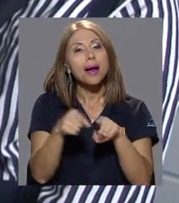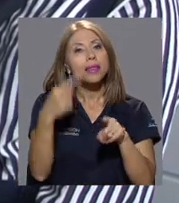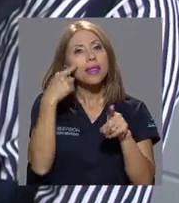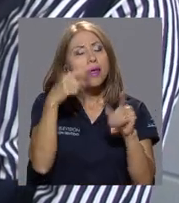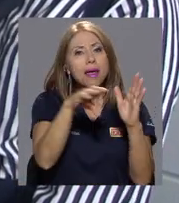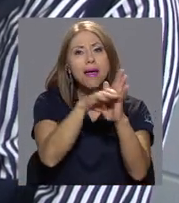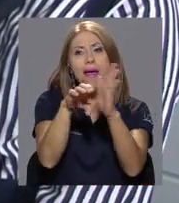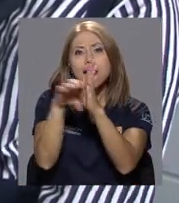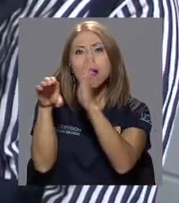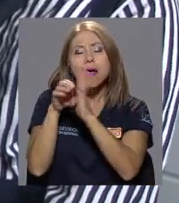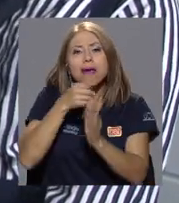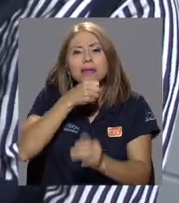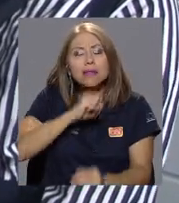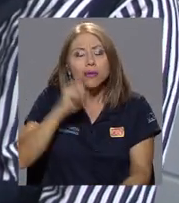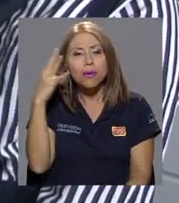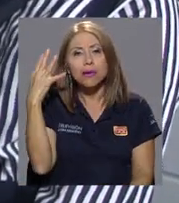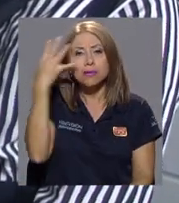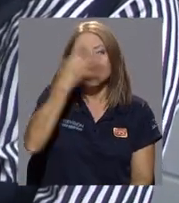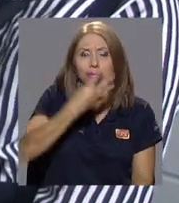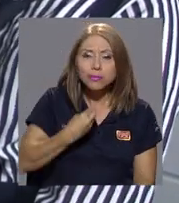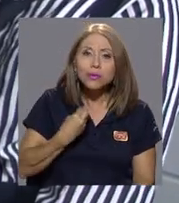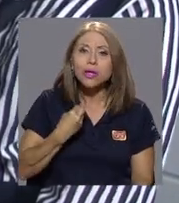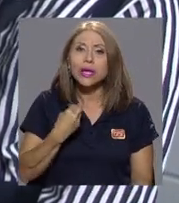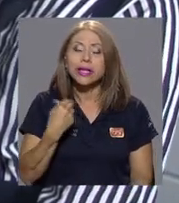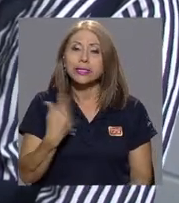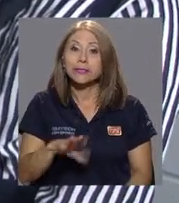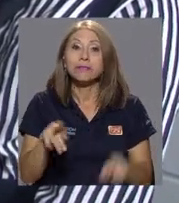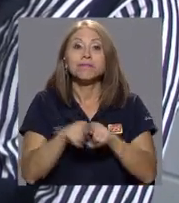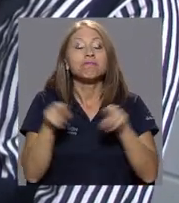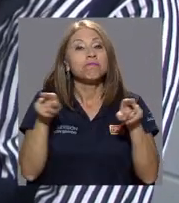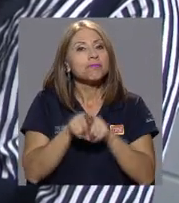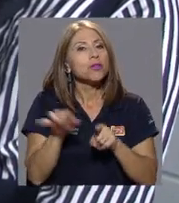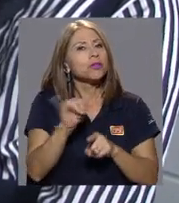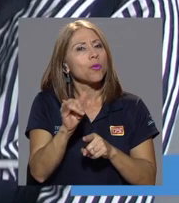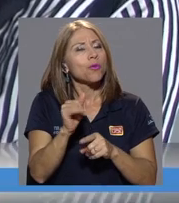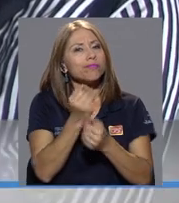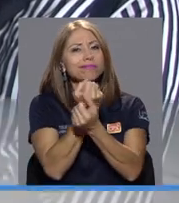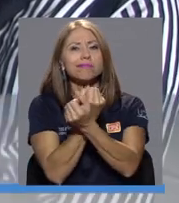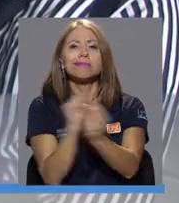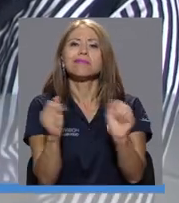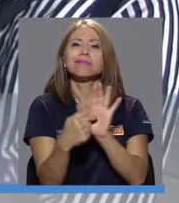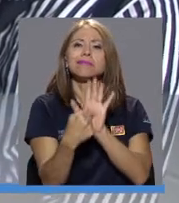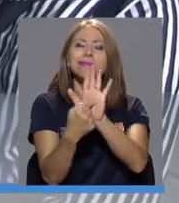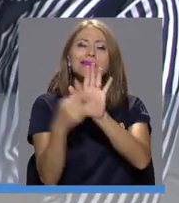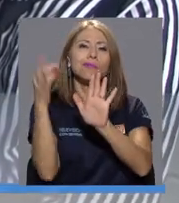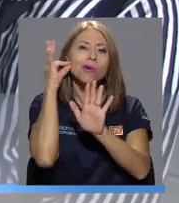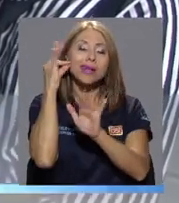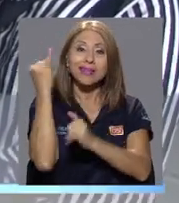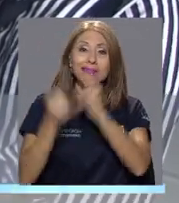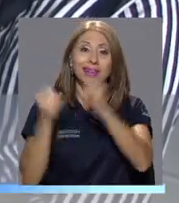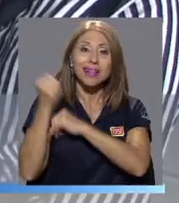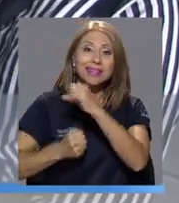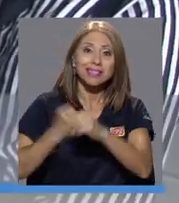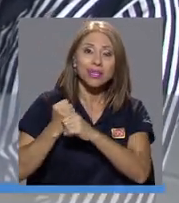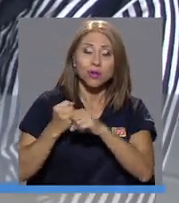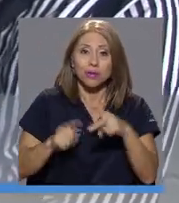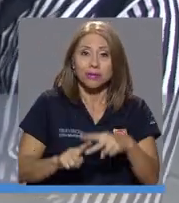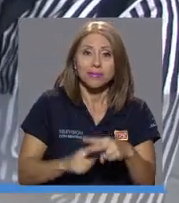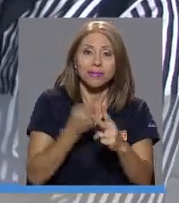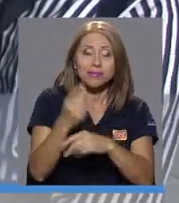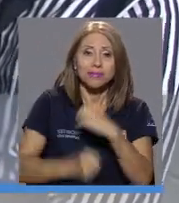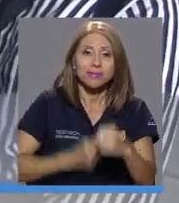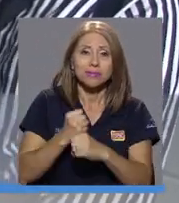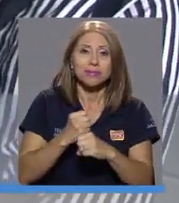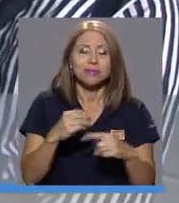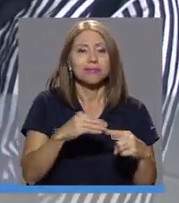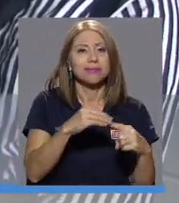la fotografía antigua, ¿verdad?, es un ejercicio también de rescate de la mujer de final de siglo, de principio de siglo,